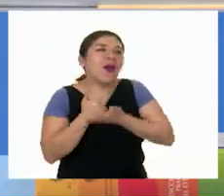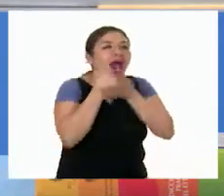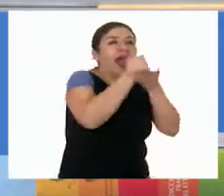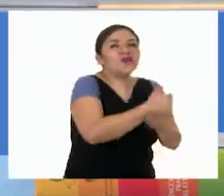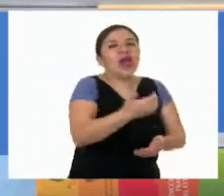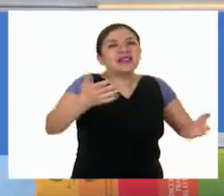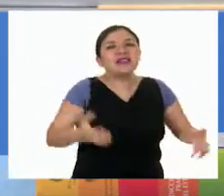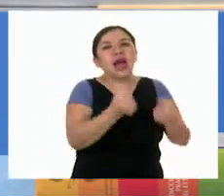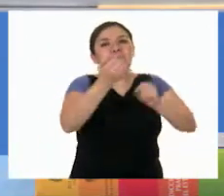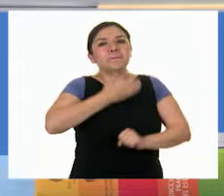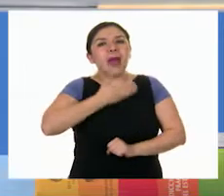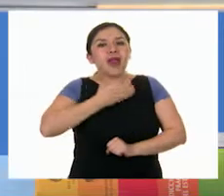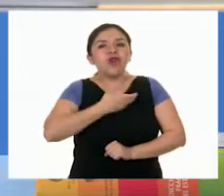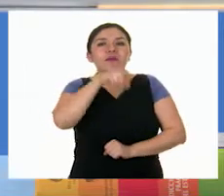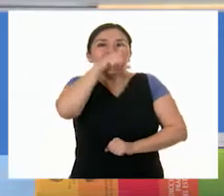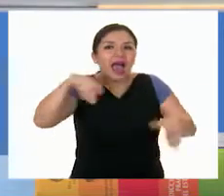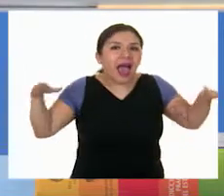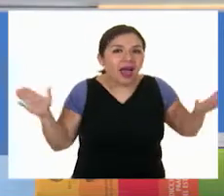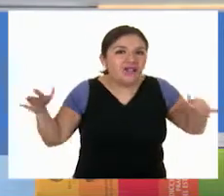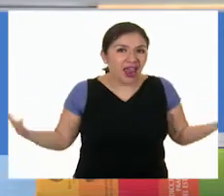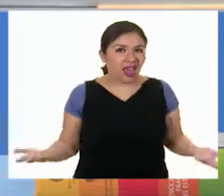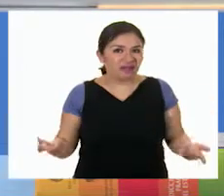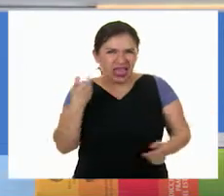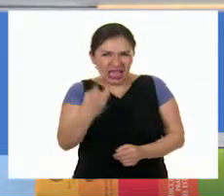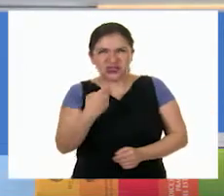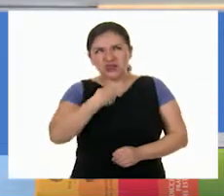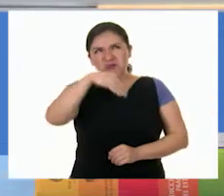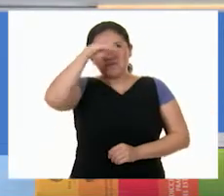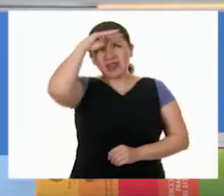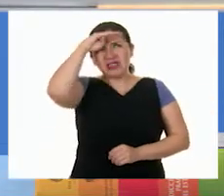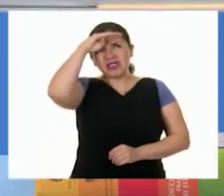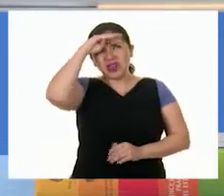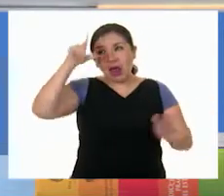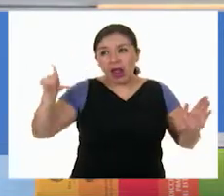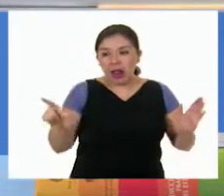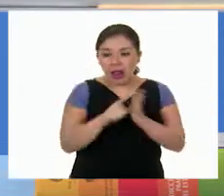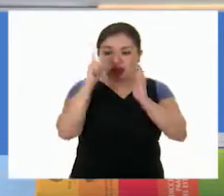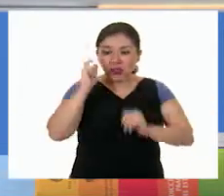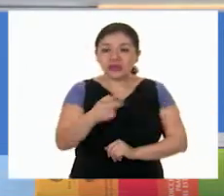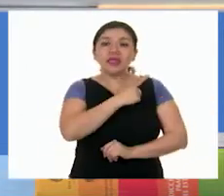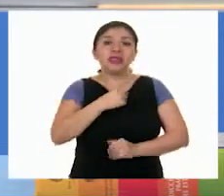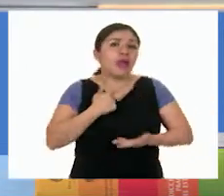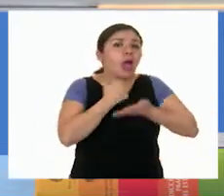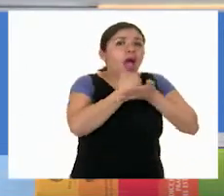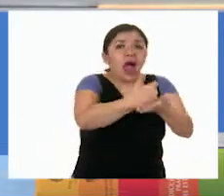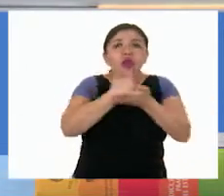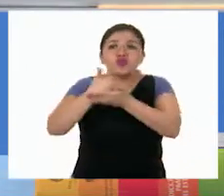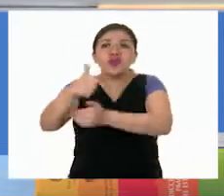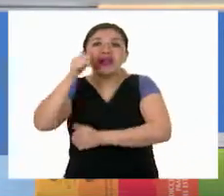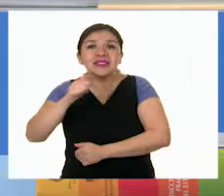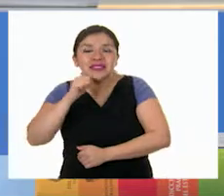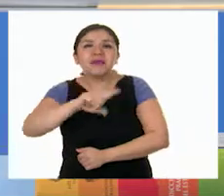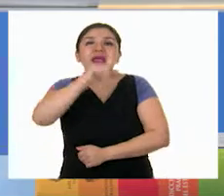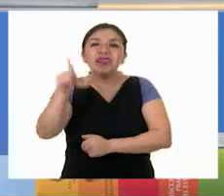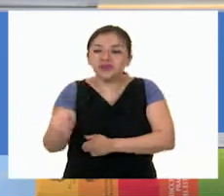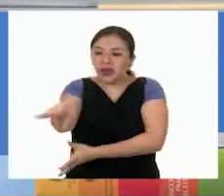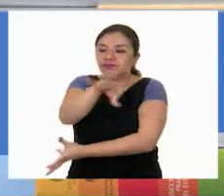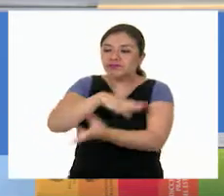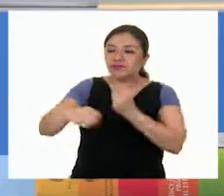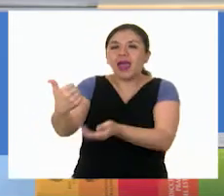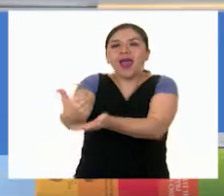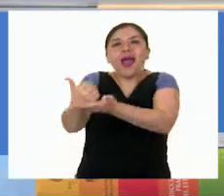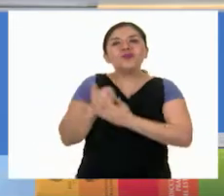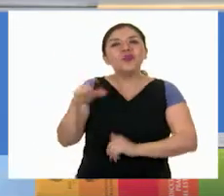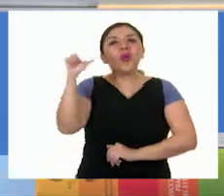paloma y al gavilán. Entonces la enseñanza es que hay que ayudar a los demás para que también nos ayuden